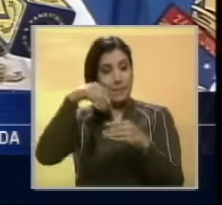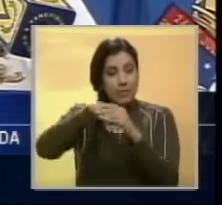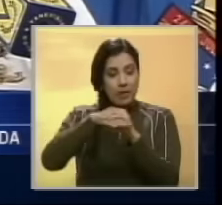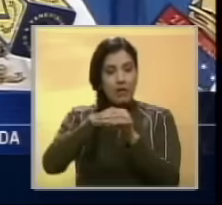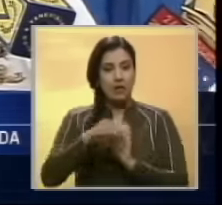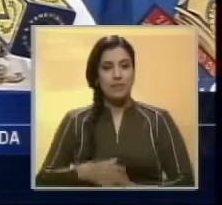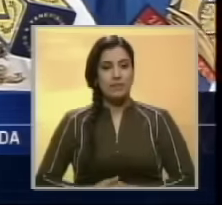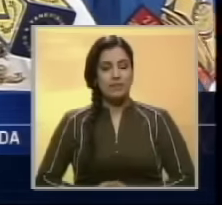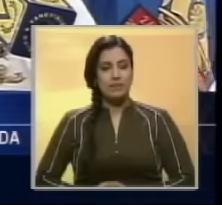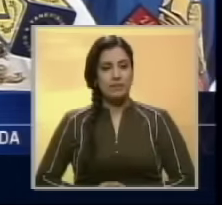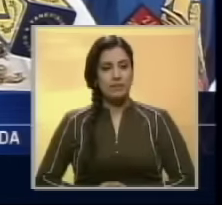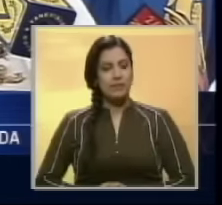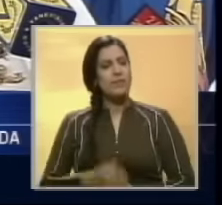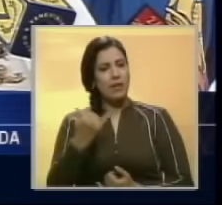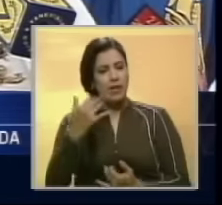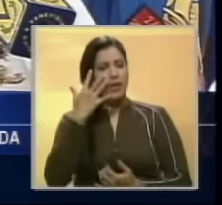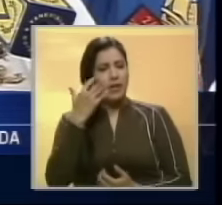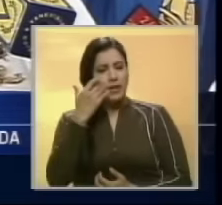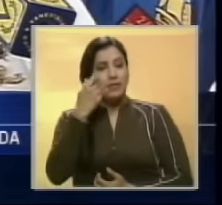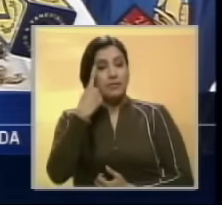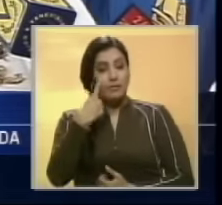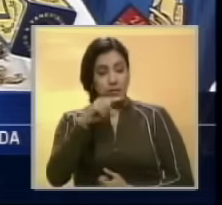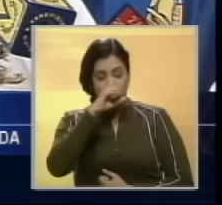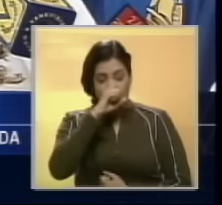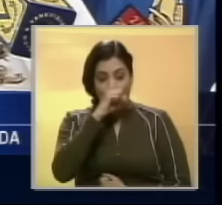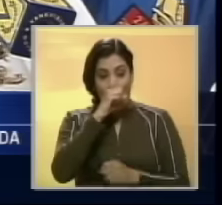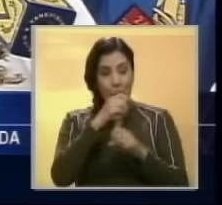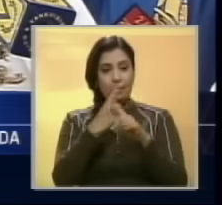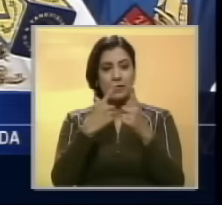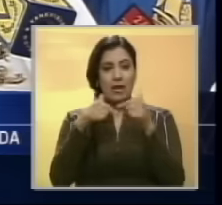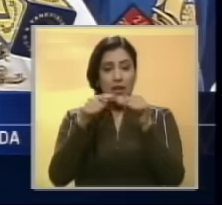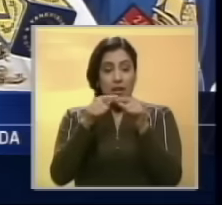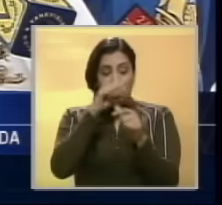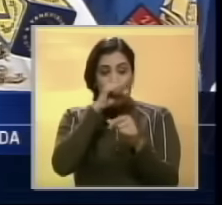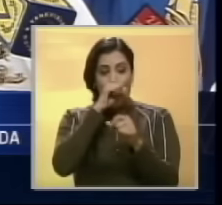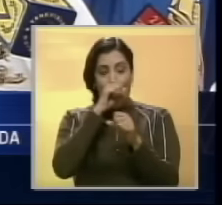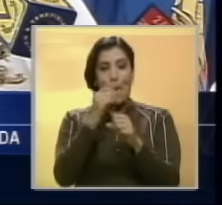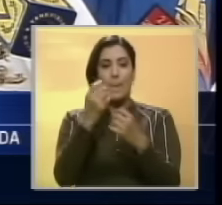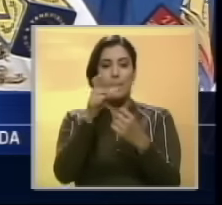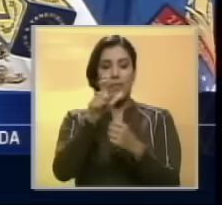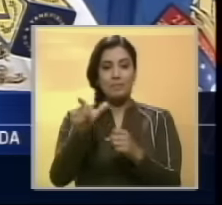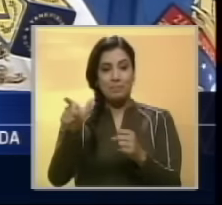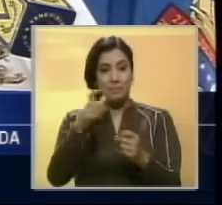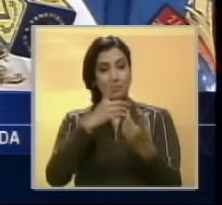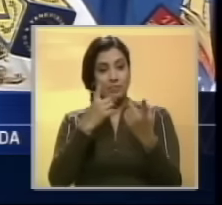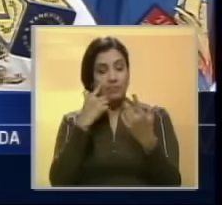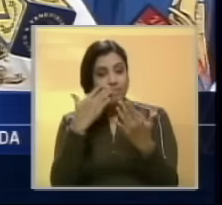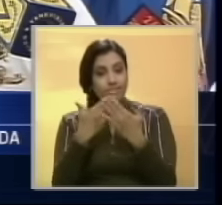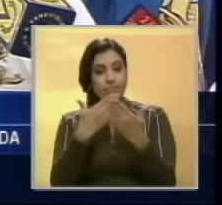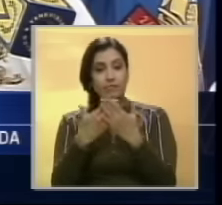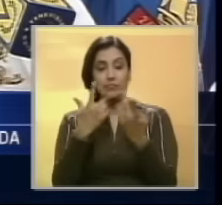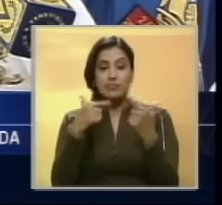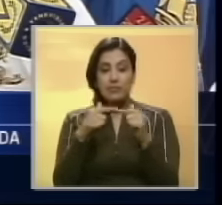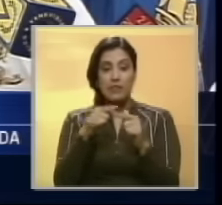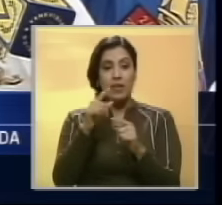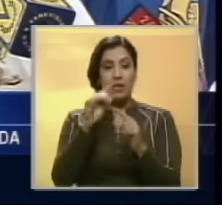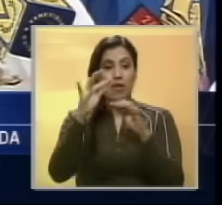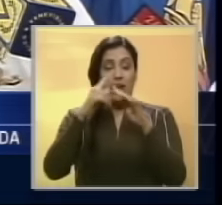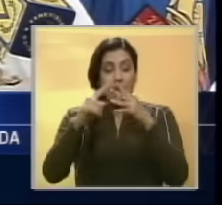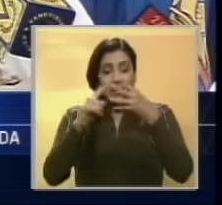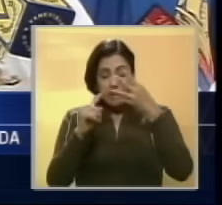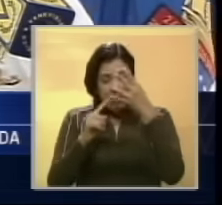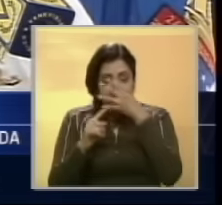ellos aparte de su experiencia a bordo de este insigne buque ellos van a ver materia que son parte de